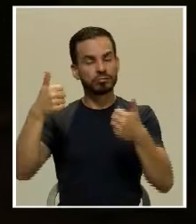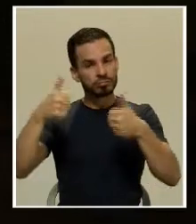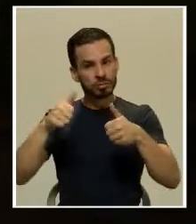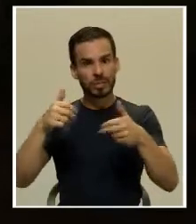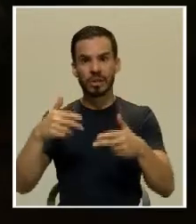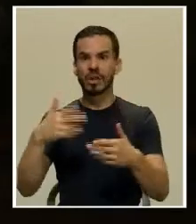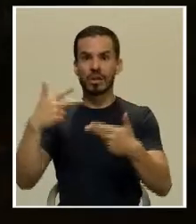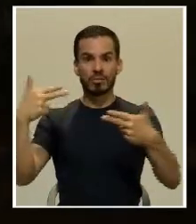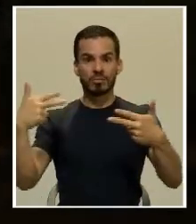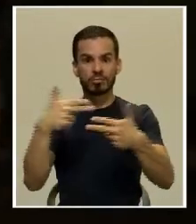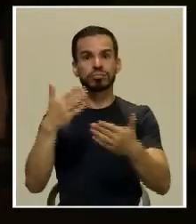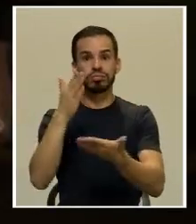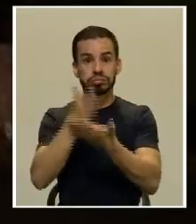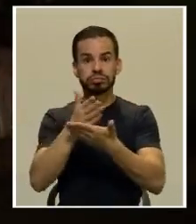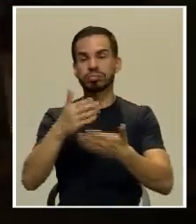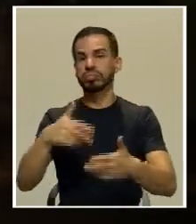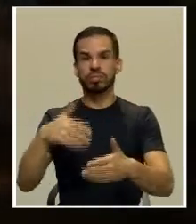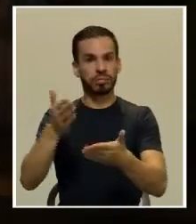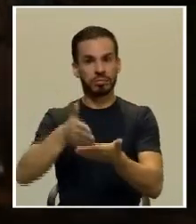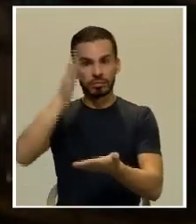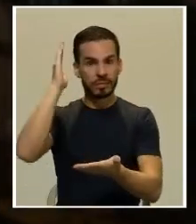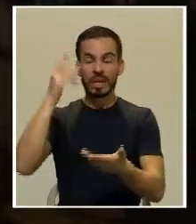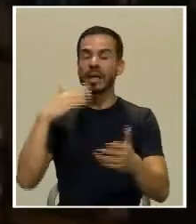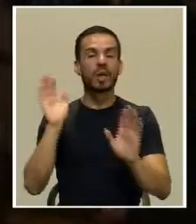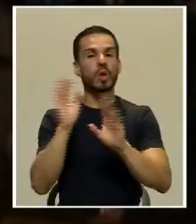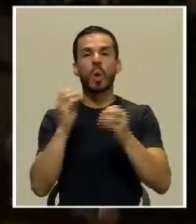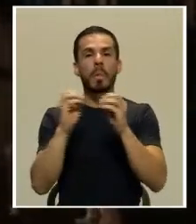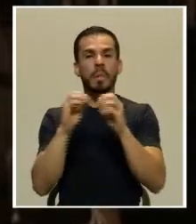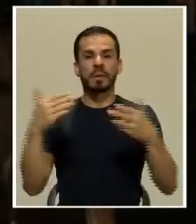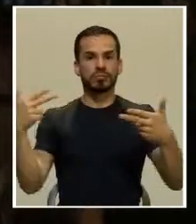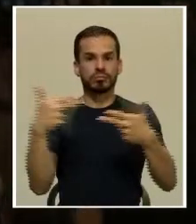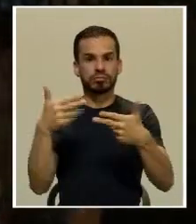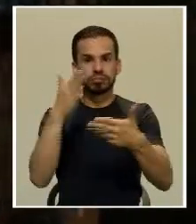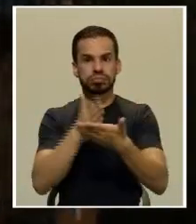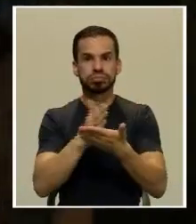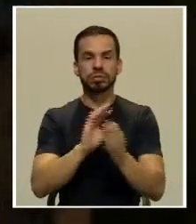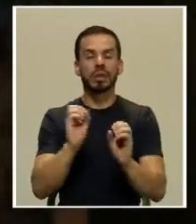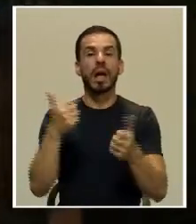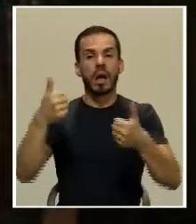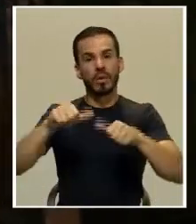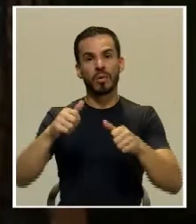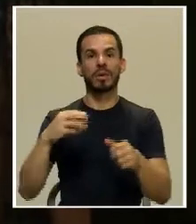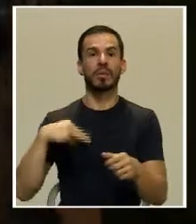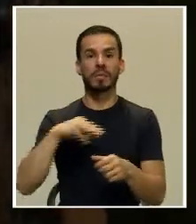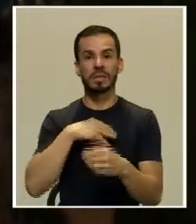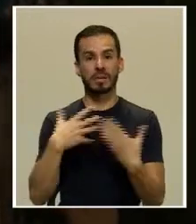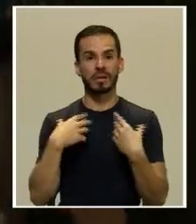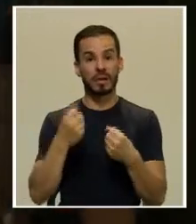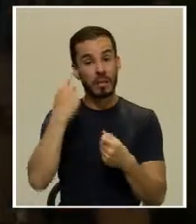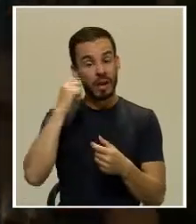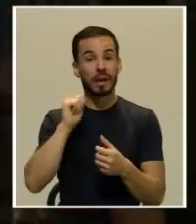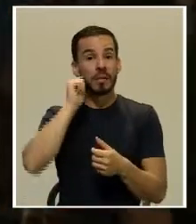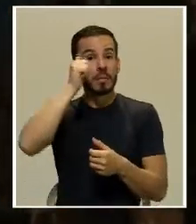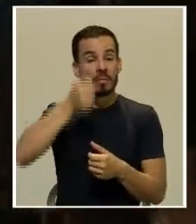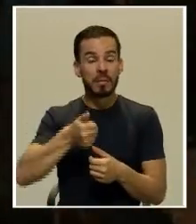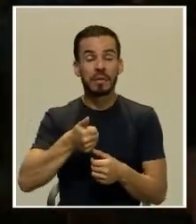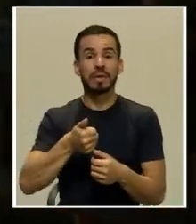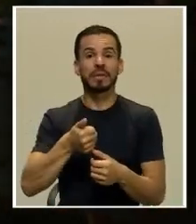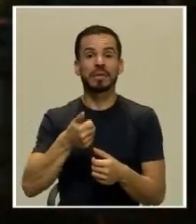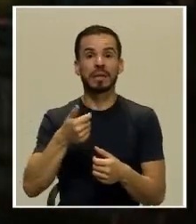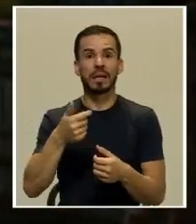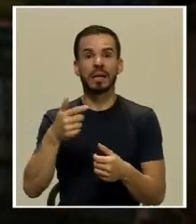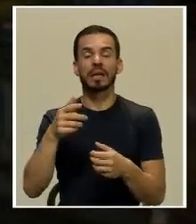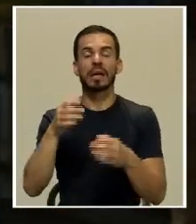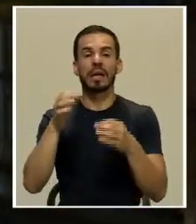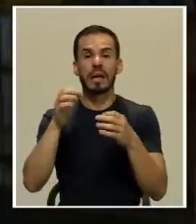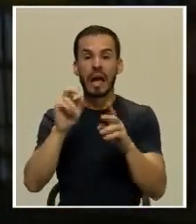levantar el movimiento y de no realizar más bloqueos, según lo que acordaron con el Ministerio de Salud, para que a partir del día de mañana